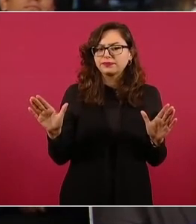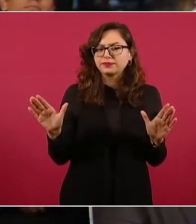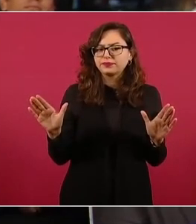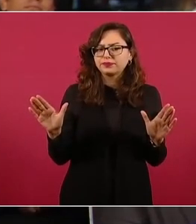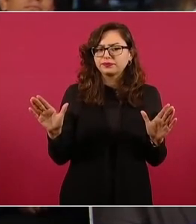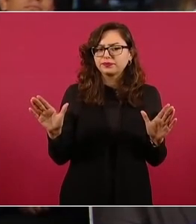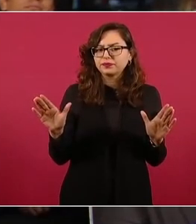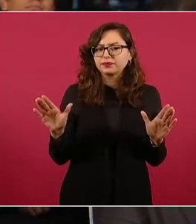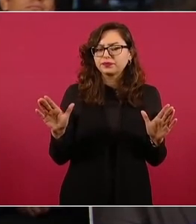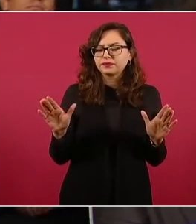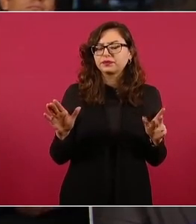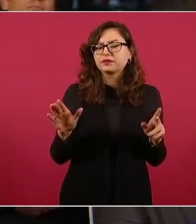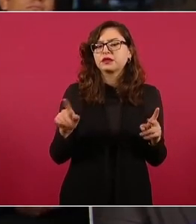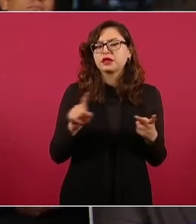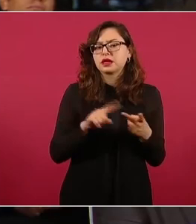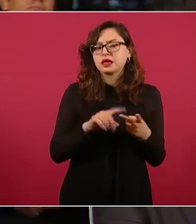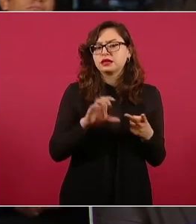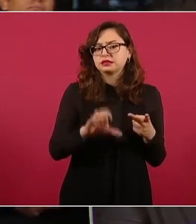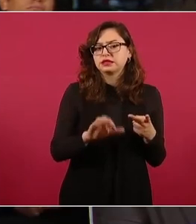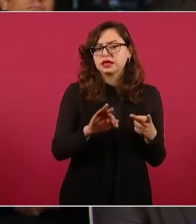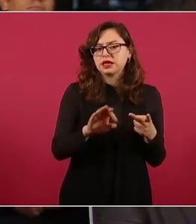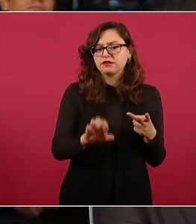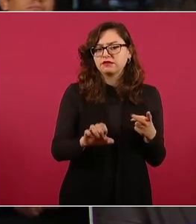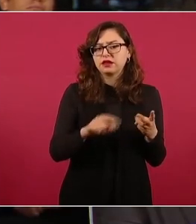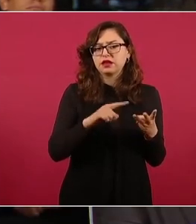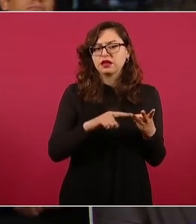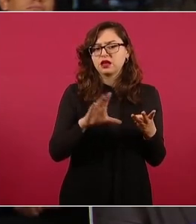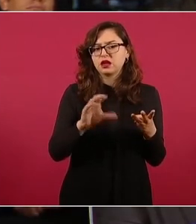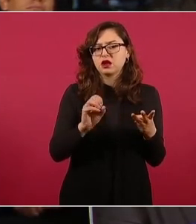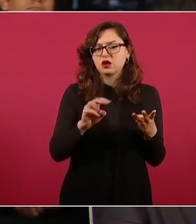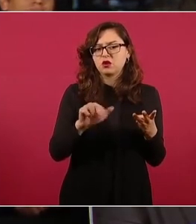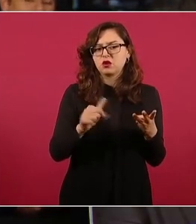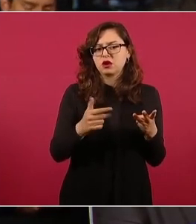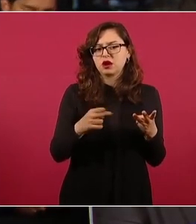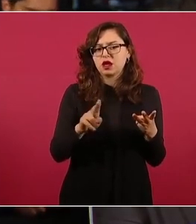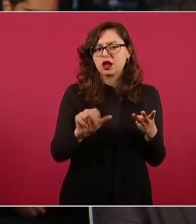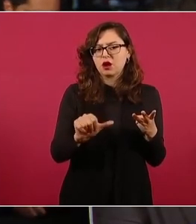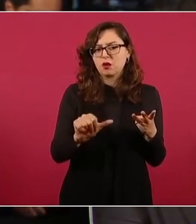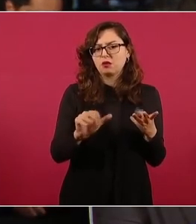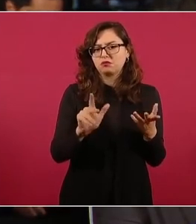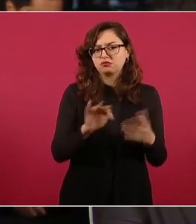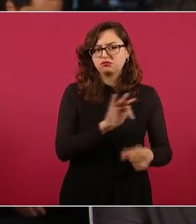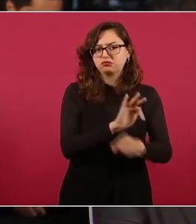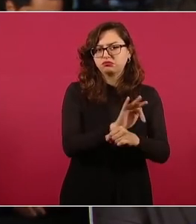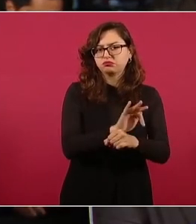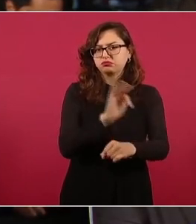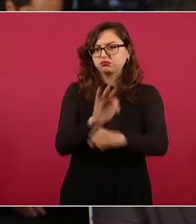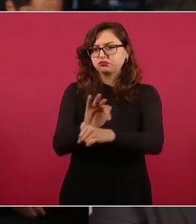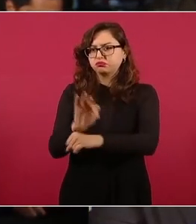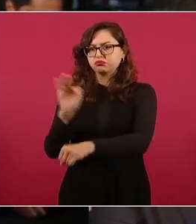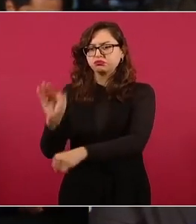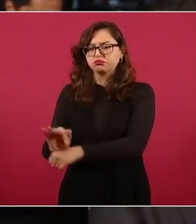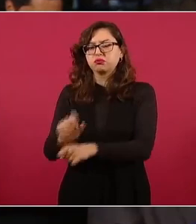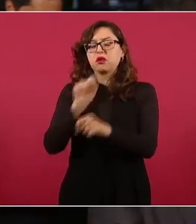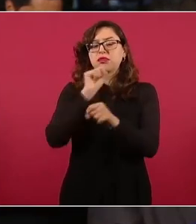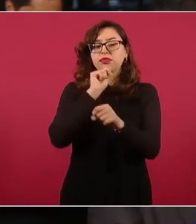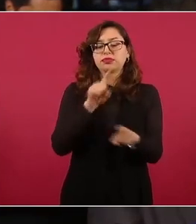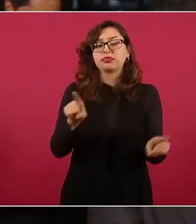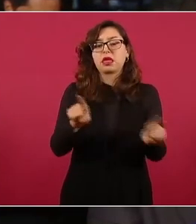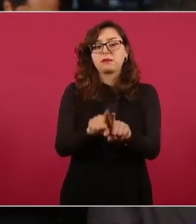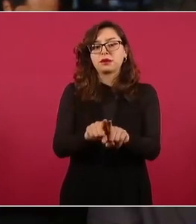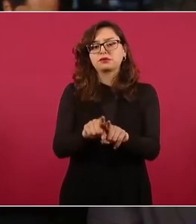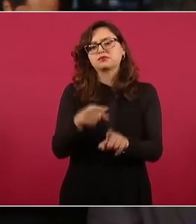de la Comisión Federal de Electricidad, de Conagua. Esto se lo comento porque en los